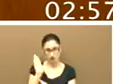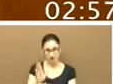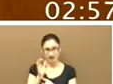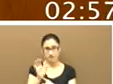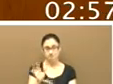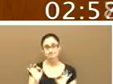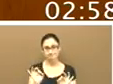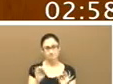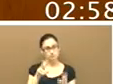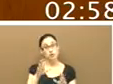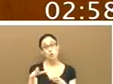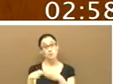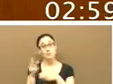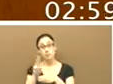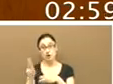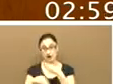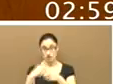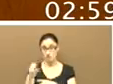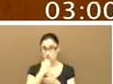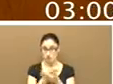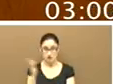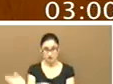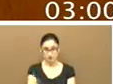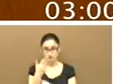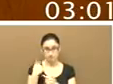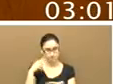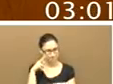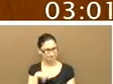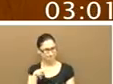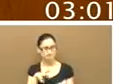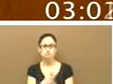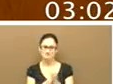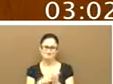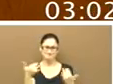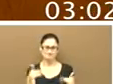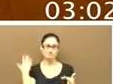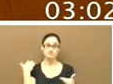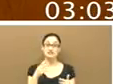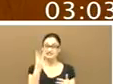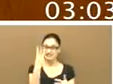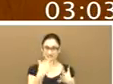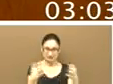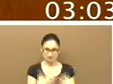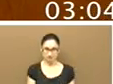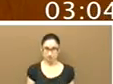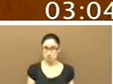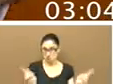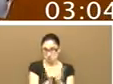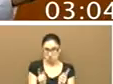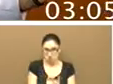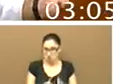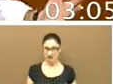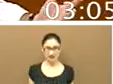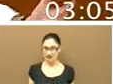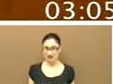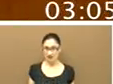pronunciamiento que nos ofrecía el Partido Popular, una larga motivación, tres enunciados muy breves, y, bueno, en